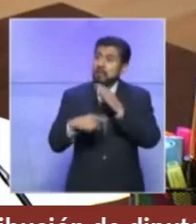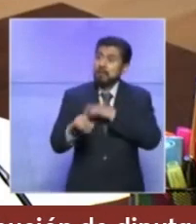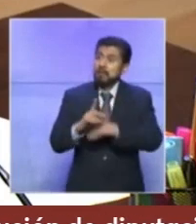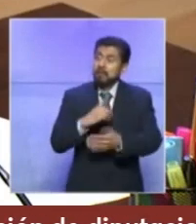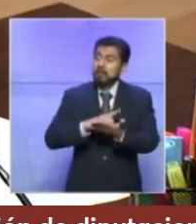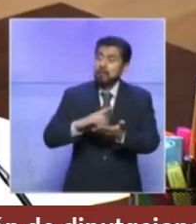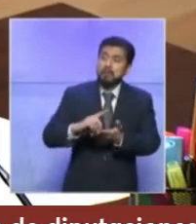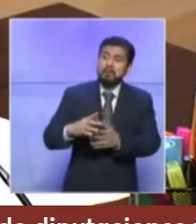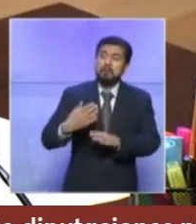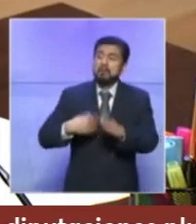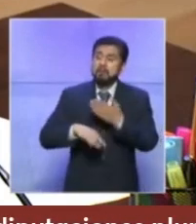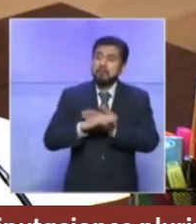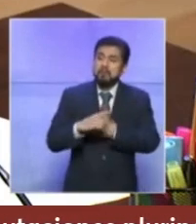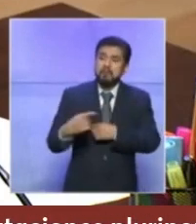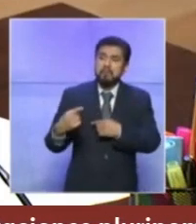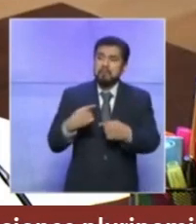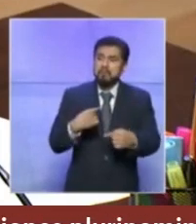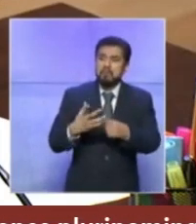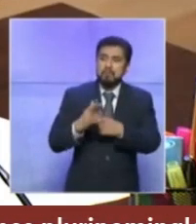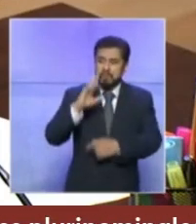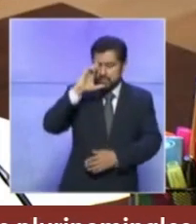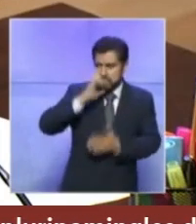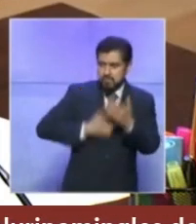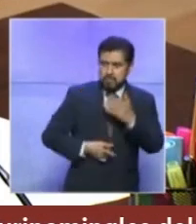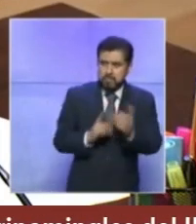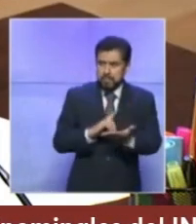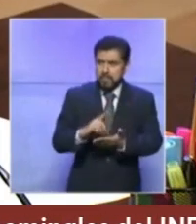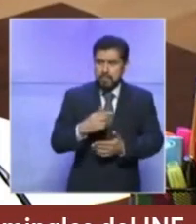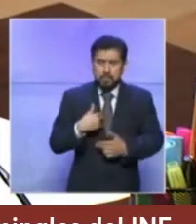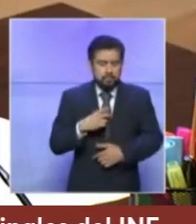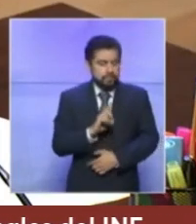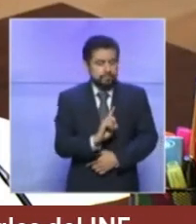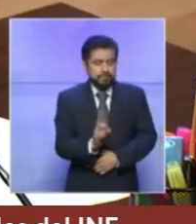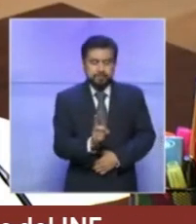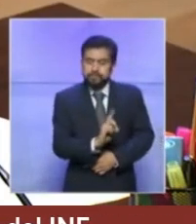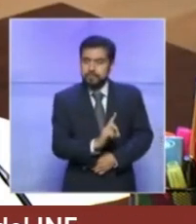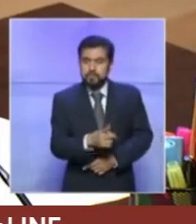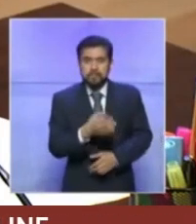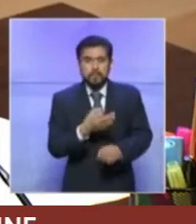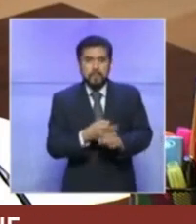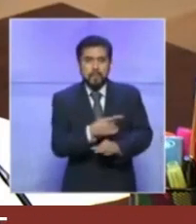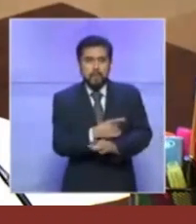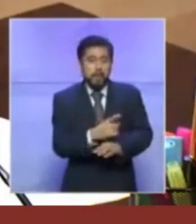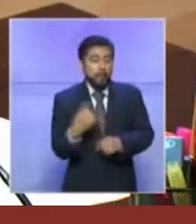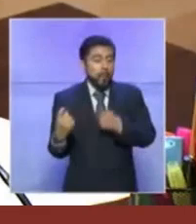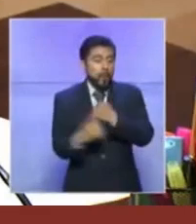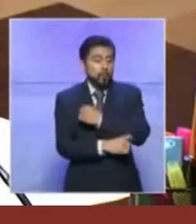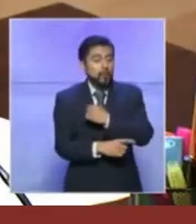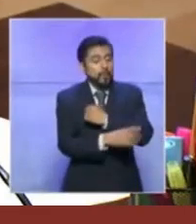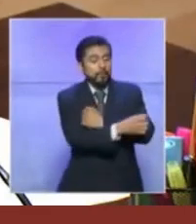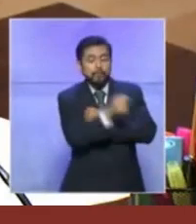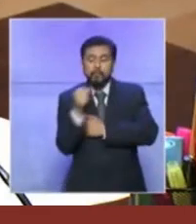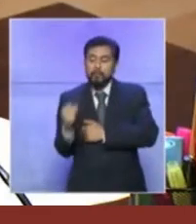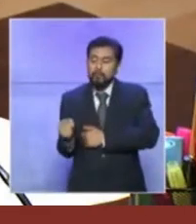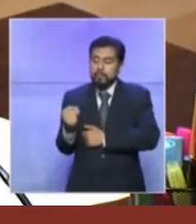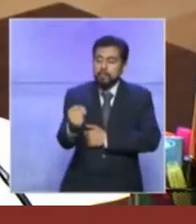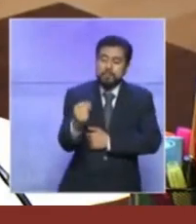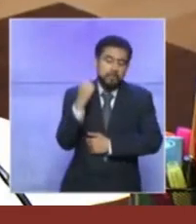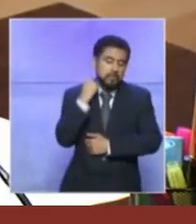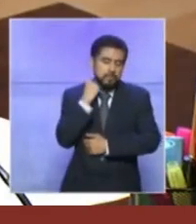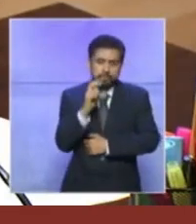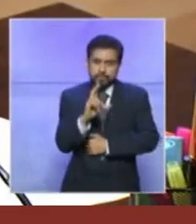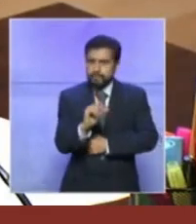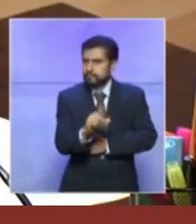derechos político-electorales, porque la incorporación de acciones afirmativas no implica que, en automático, las candidaturas así